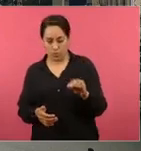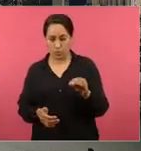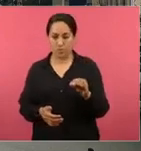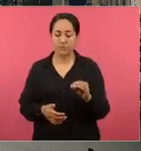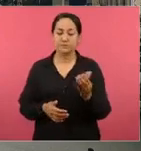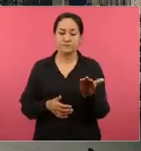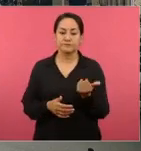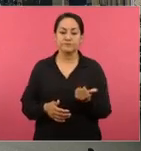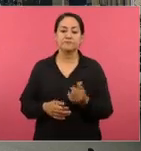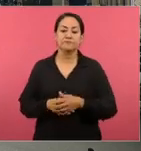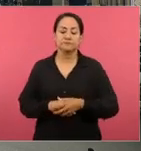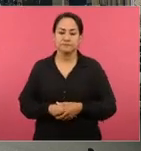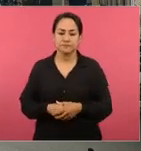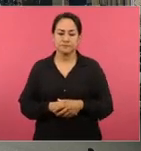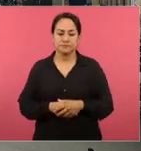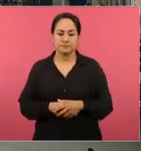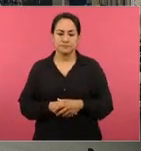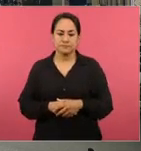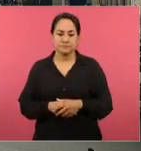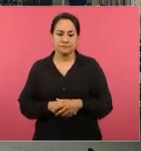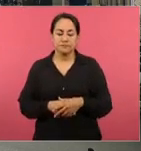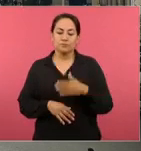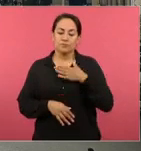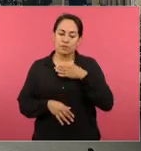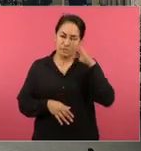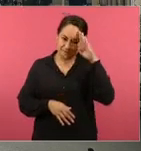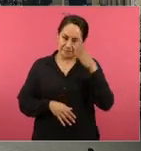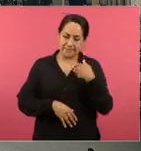Hola, buenas tardes. Arturo Contreras, de Pie de Página.